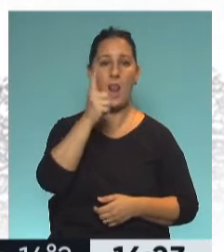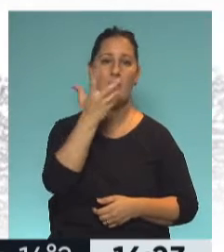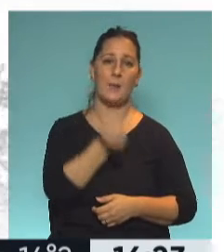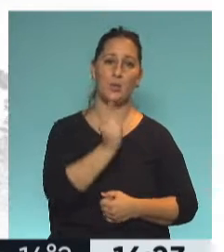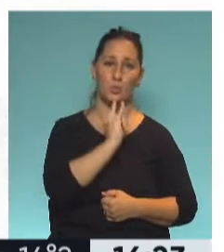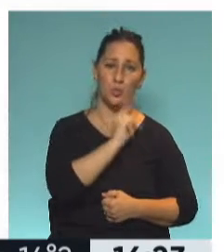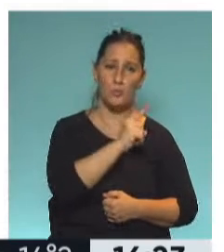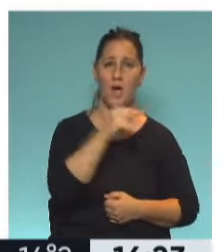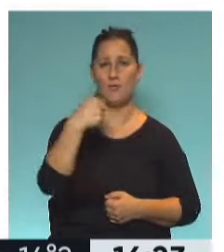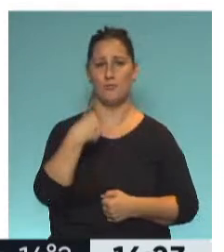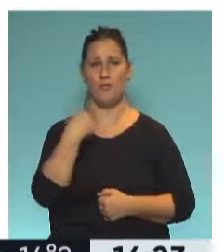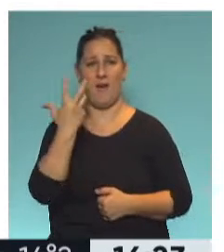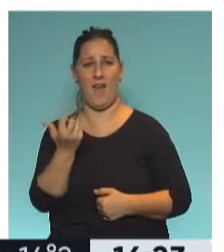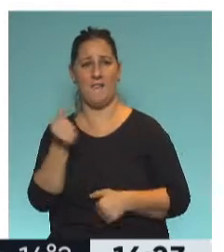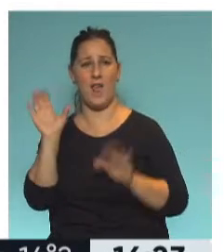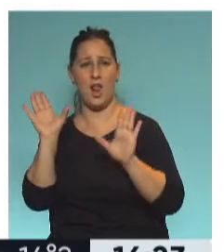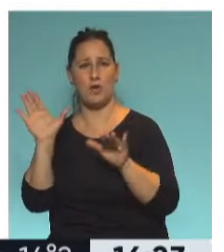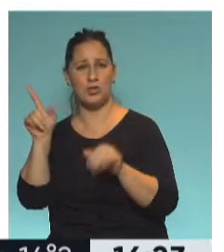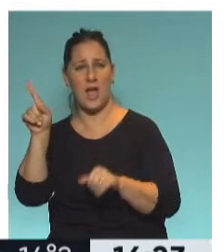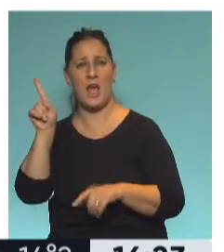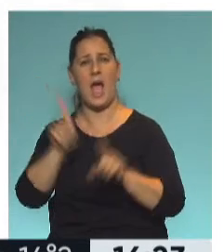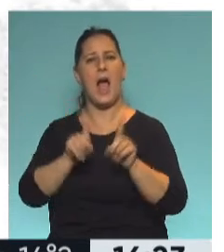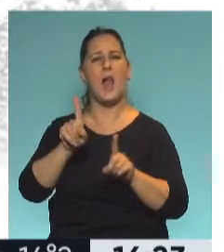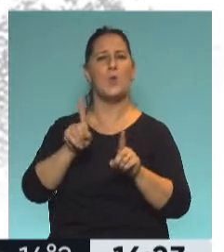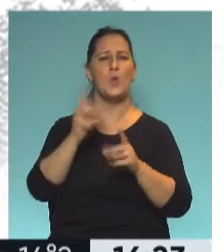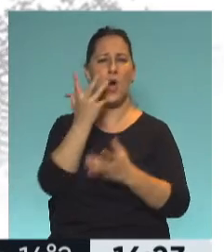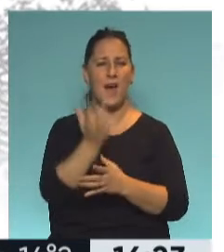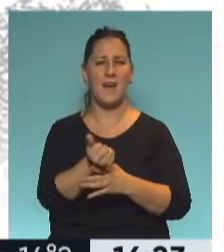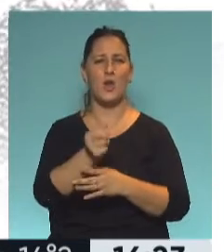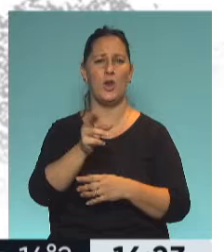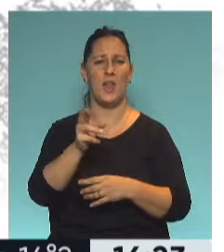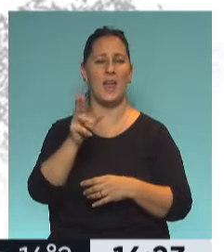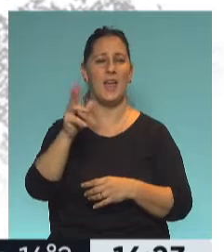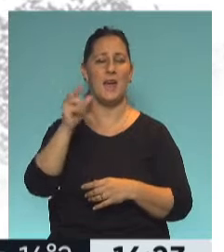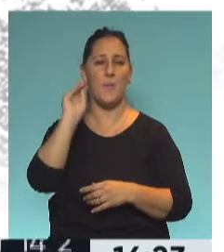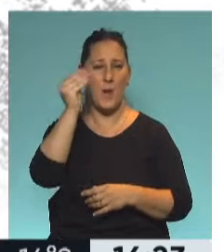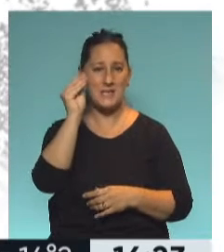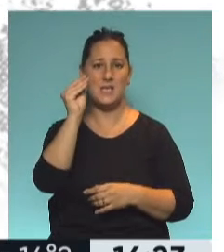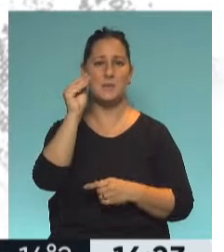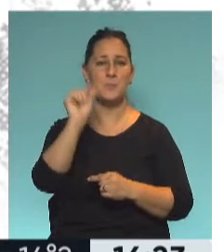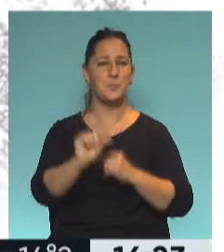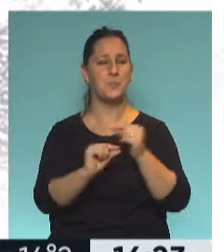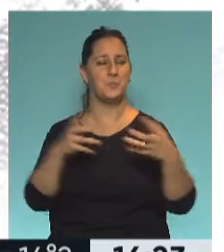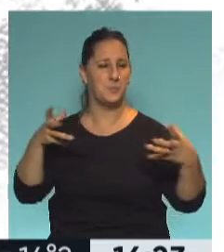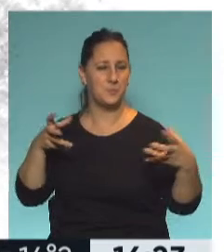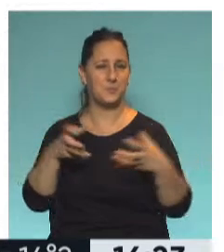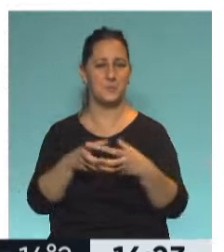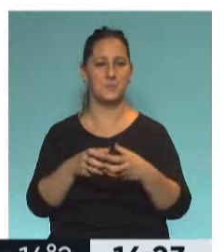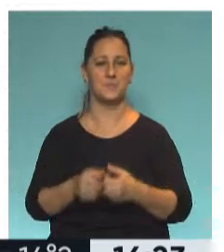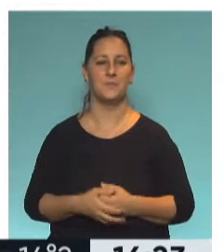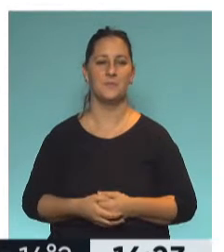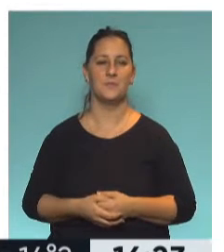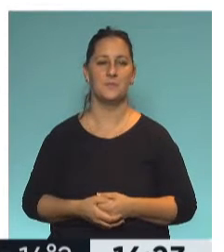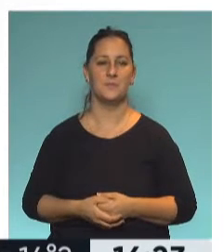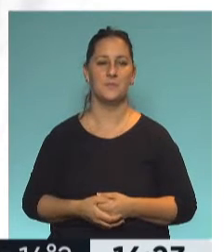grabé en Los Ángeles, algunos músicos grabaron en Río de Janeiro. Claro. Y después pusimos todo junto. Ahora, ¿qué diferencia? Lo bueno es